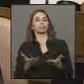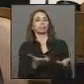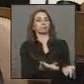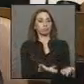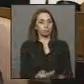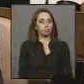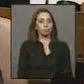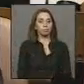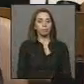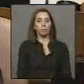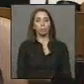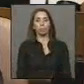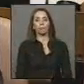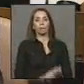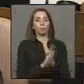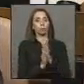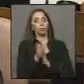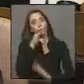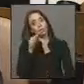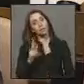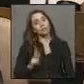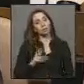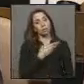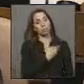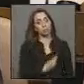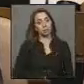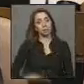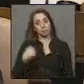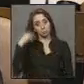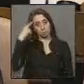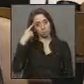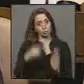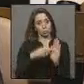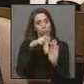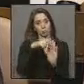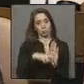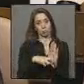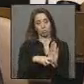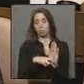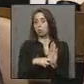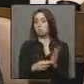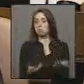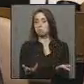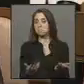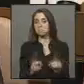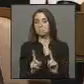Por todo esto, señor presidente, yo creo que este proyecto no va a resolver las cuestiones.